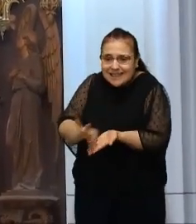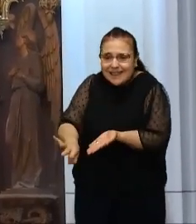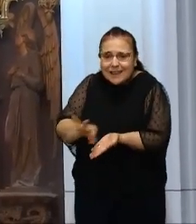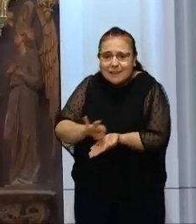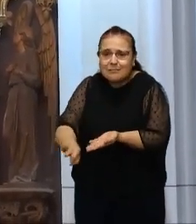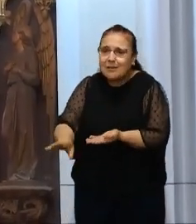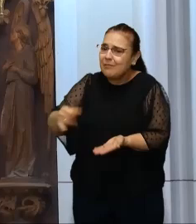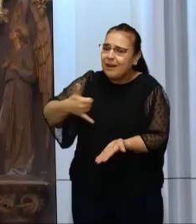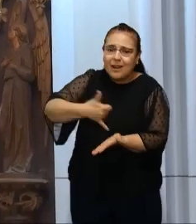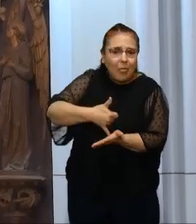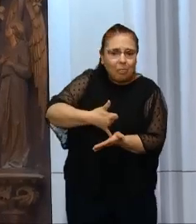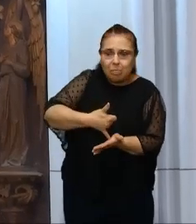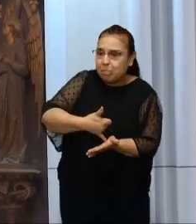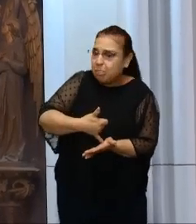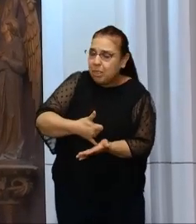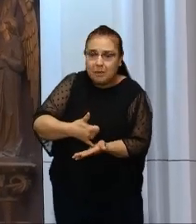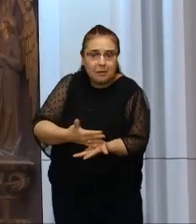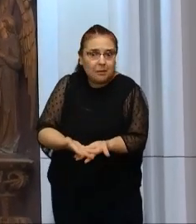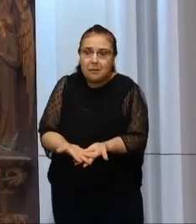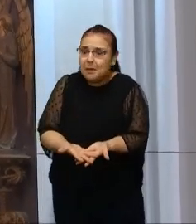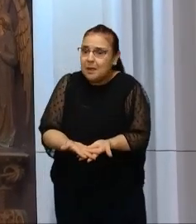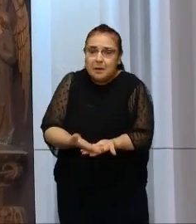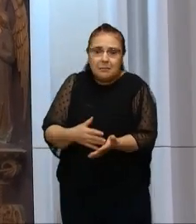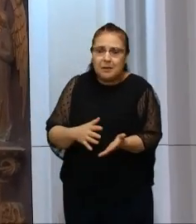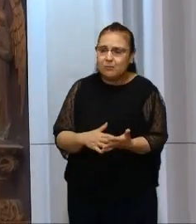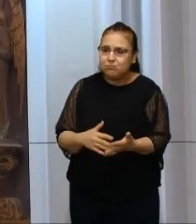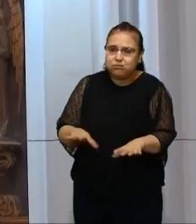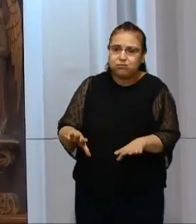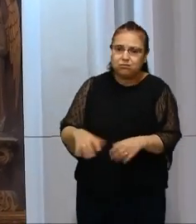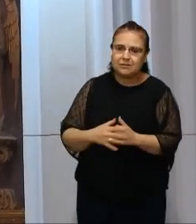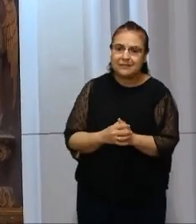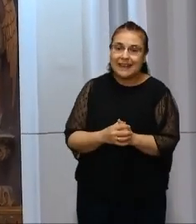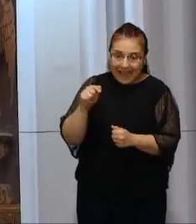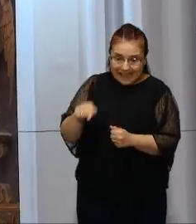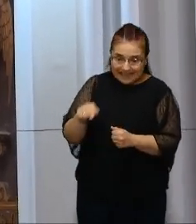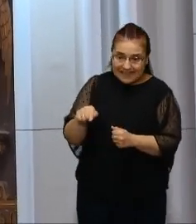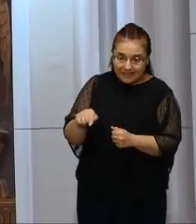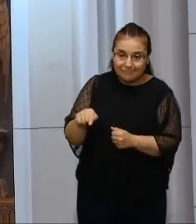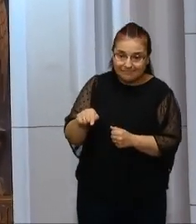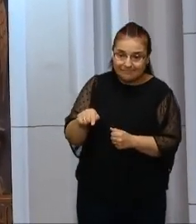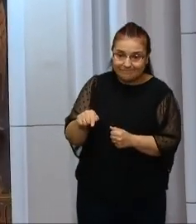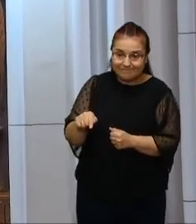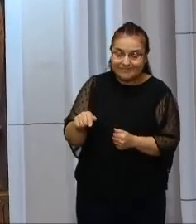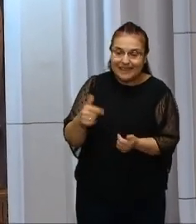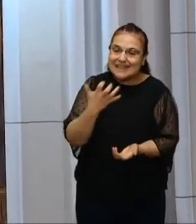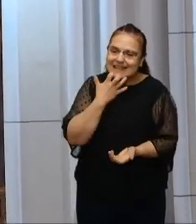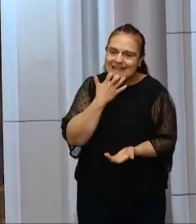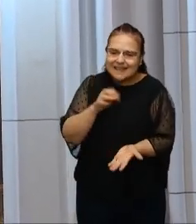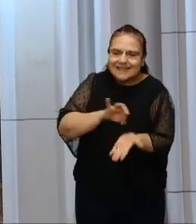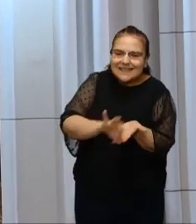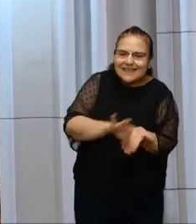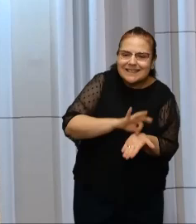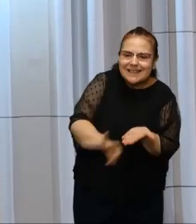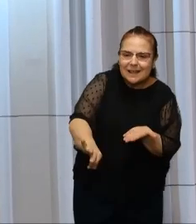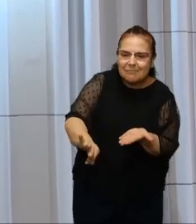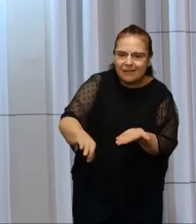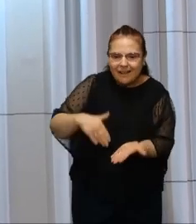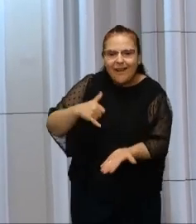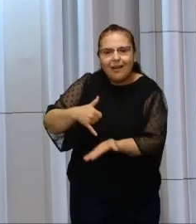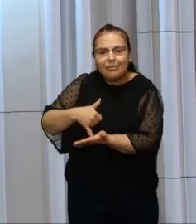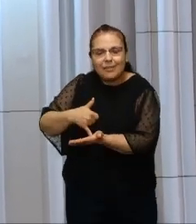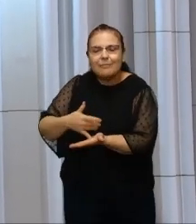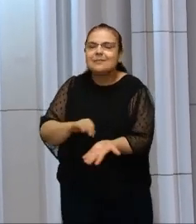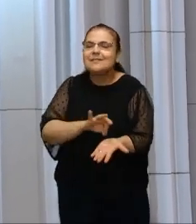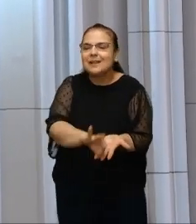más débil, al más frágil, al más vulnerable. Ese es el verdaderamente importante, el que se pone